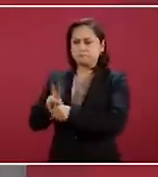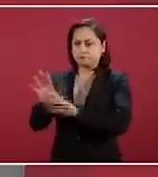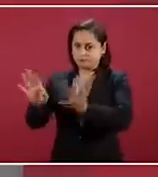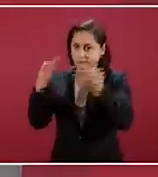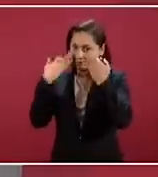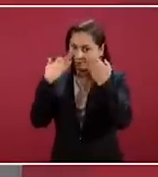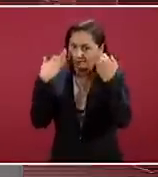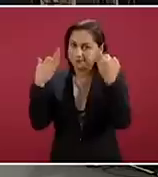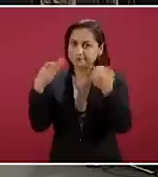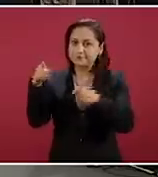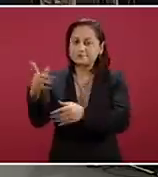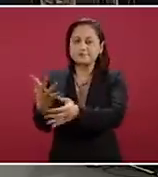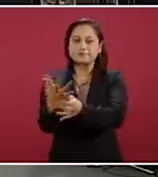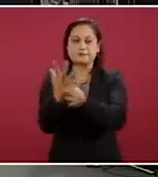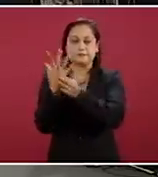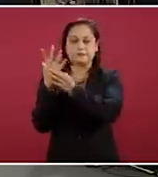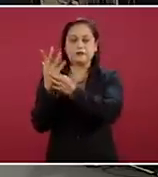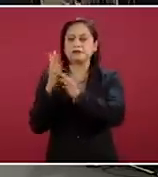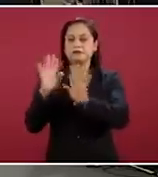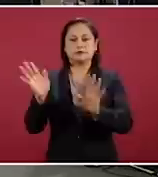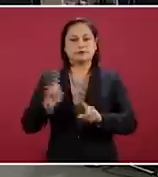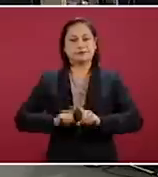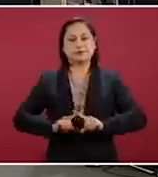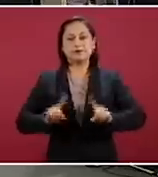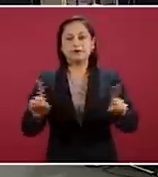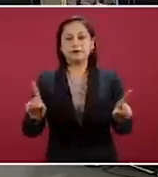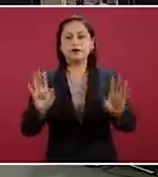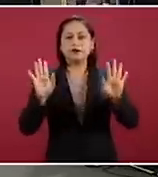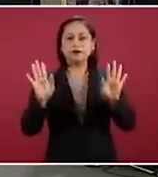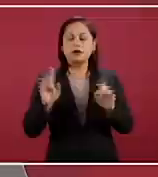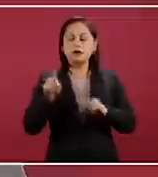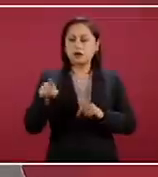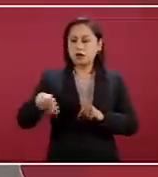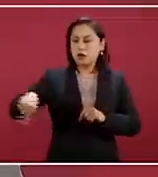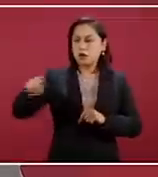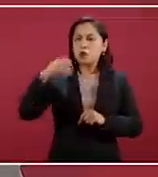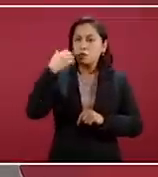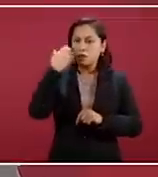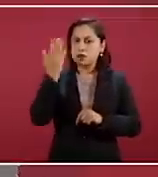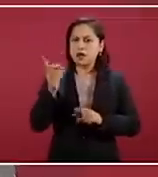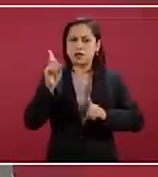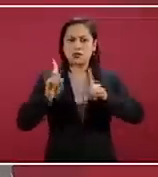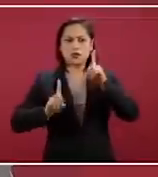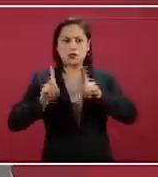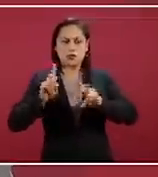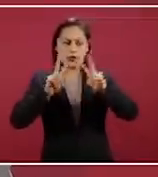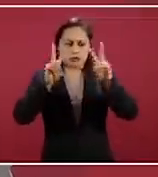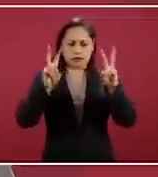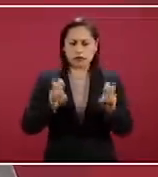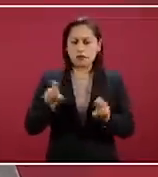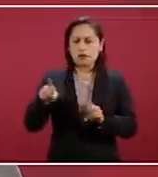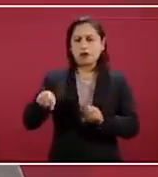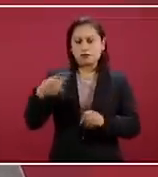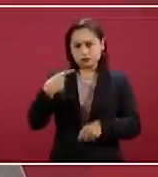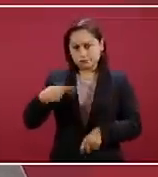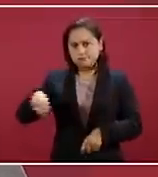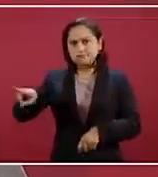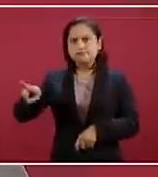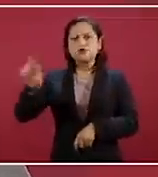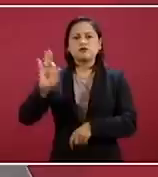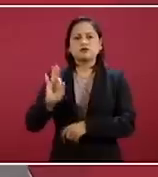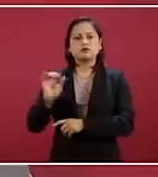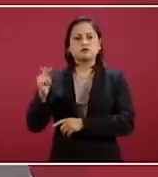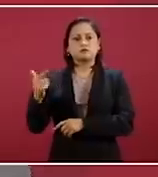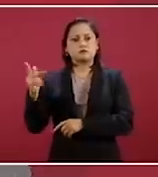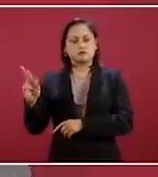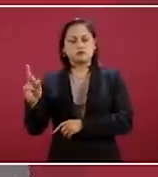se indican. Pero cualquier jeje en relación a esto, igual está la función pública, está el órgano de control interno, y llevamos más